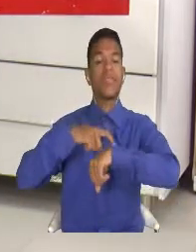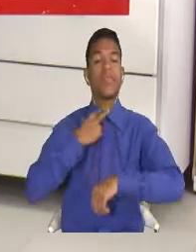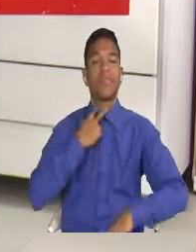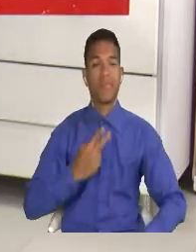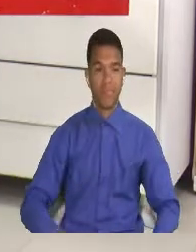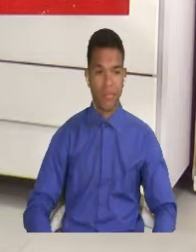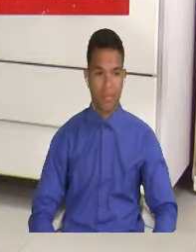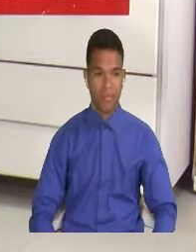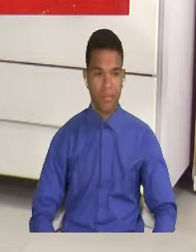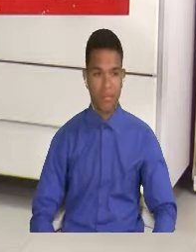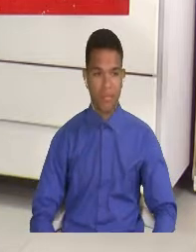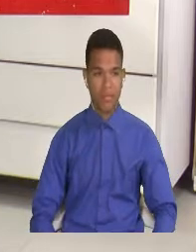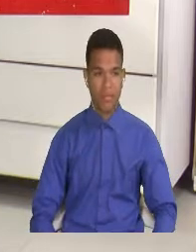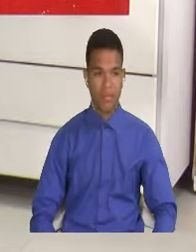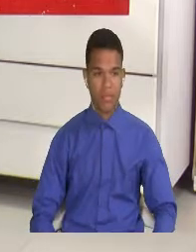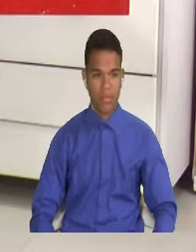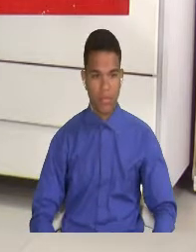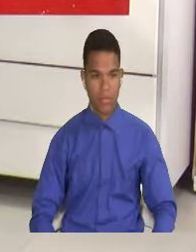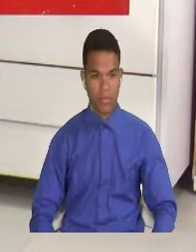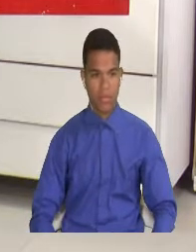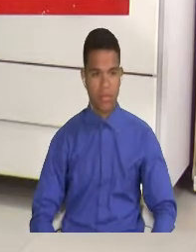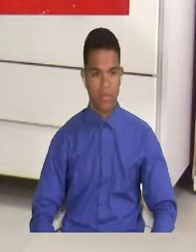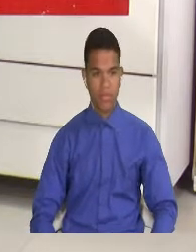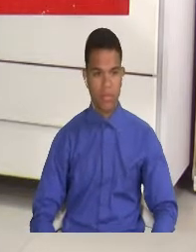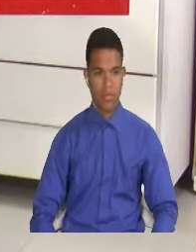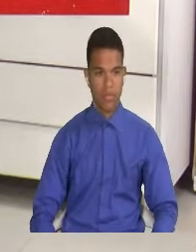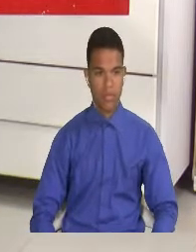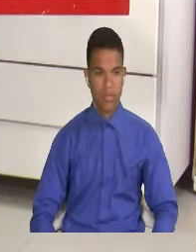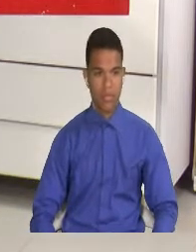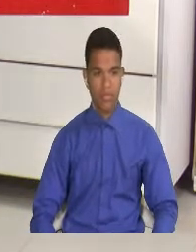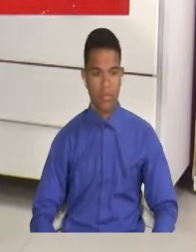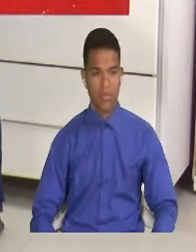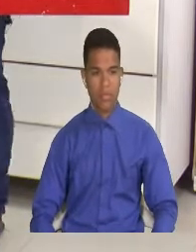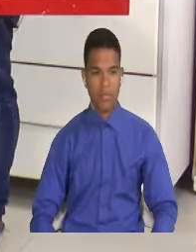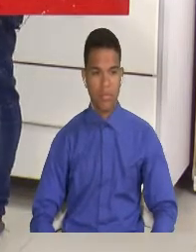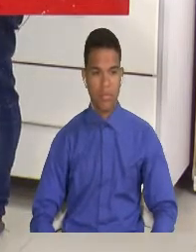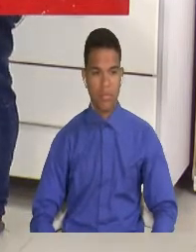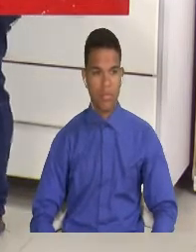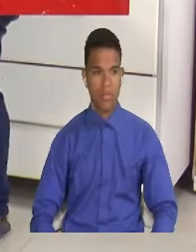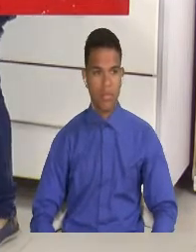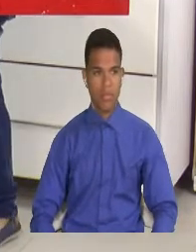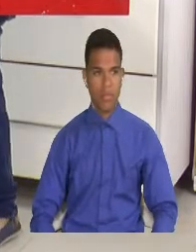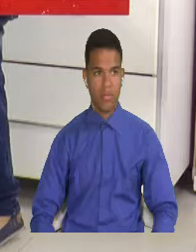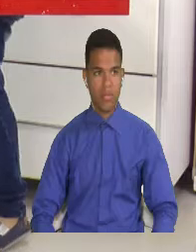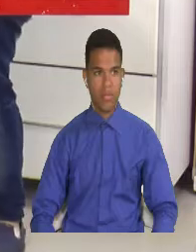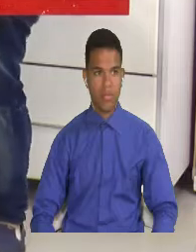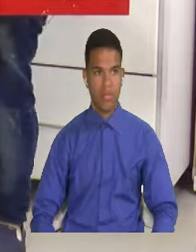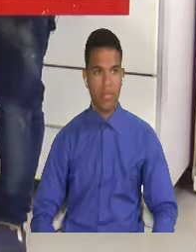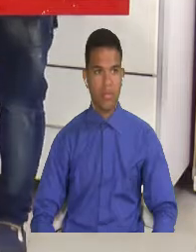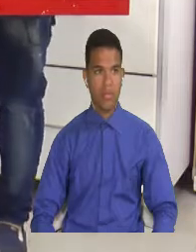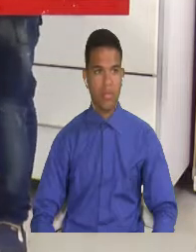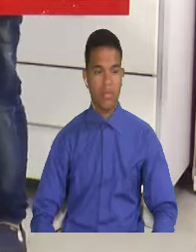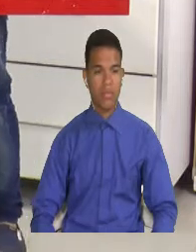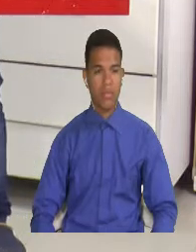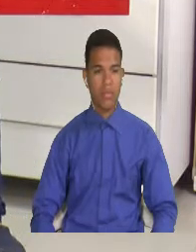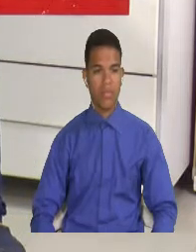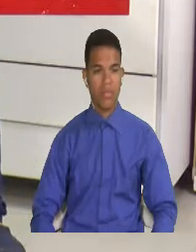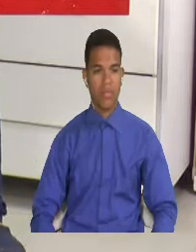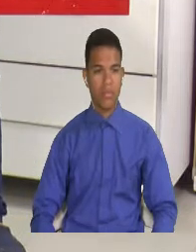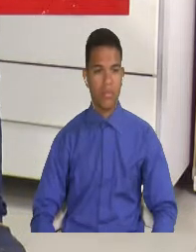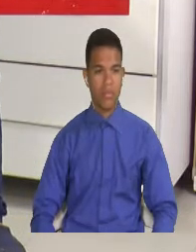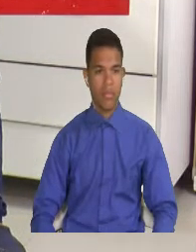nos perjudica. Entonces, ya aquí tengo, es un regalito. Ajá. ¿Ves, no? Y entonces vamos a agregar el lomo. Nuestro lomo, estoy esperando que